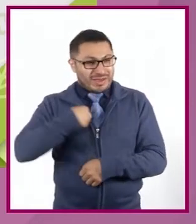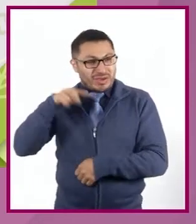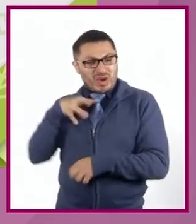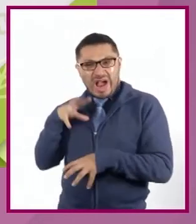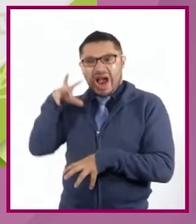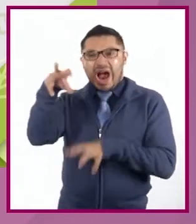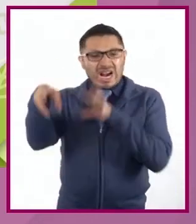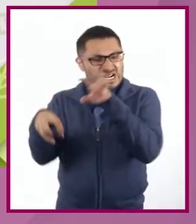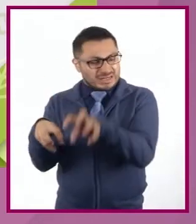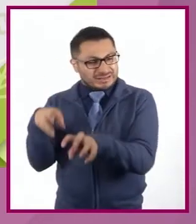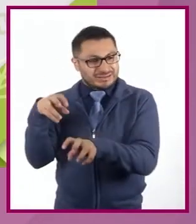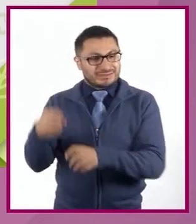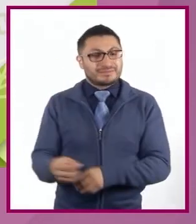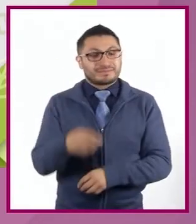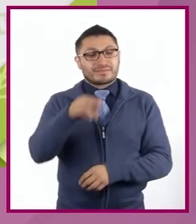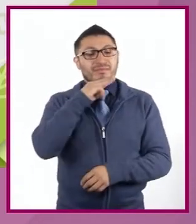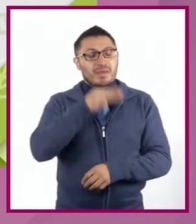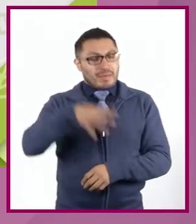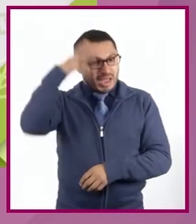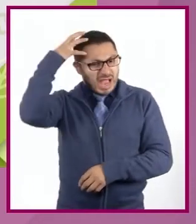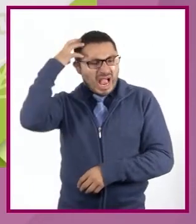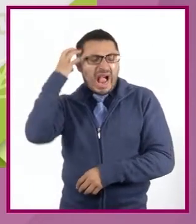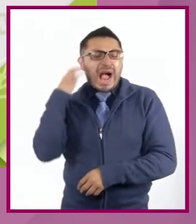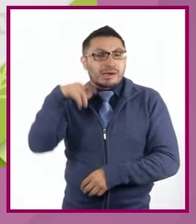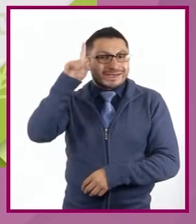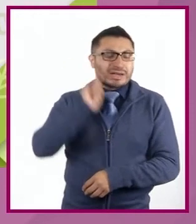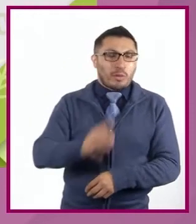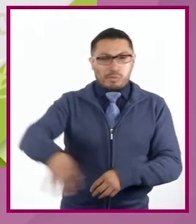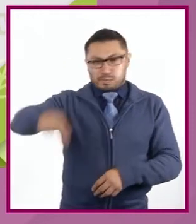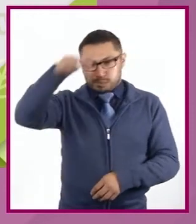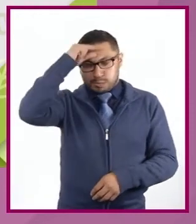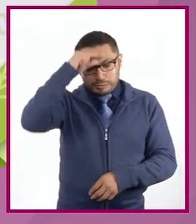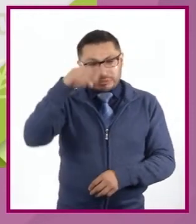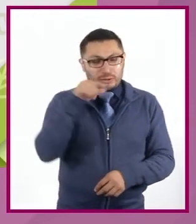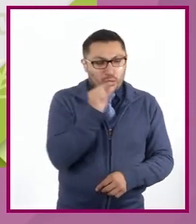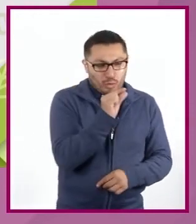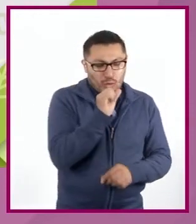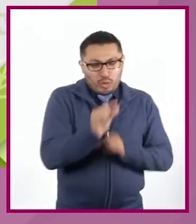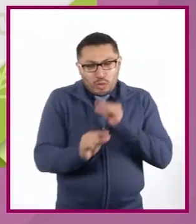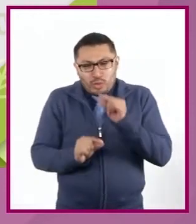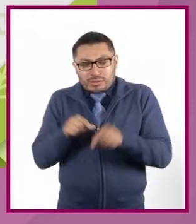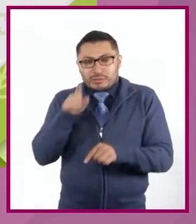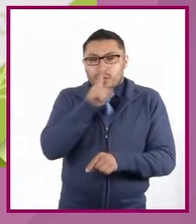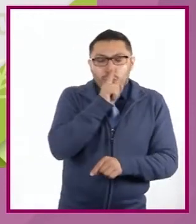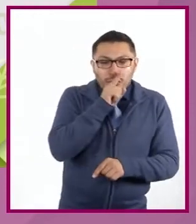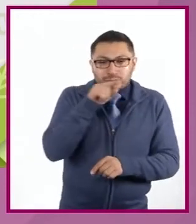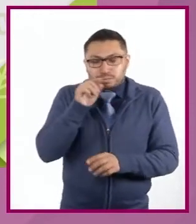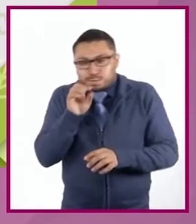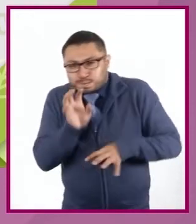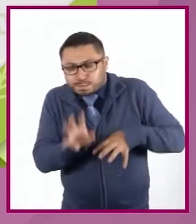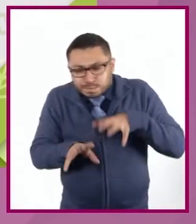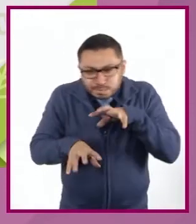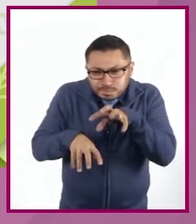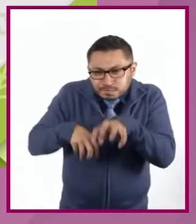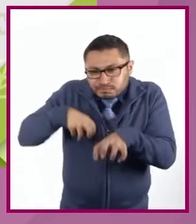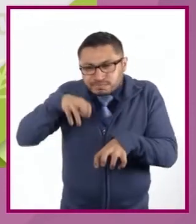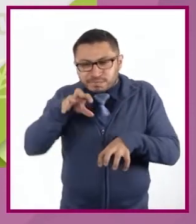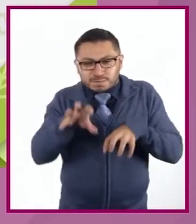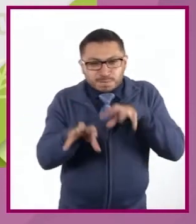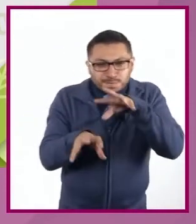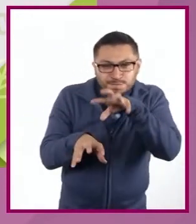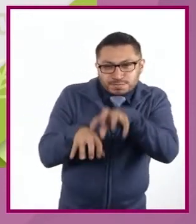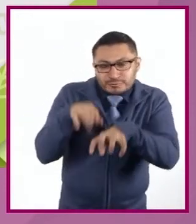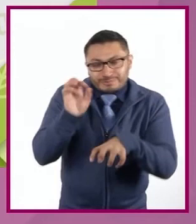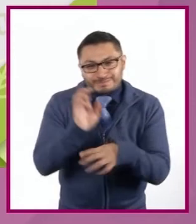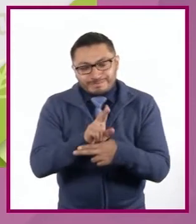Su madre era una leona muy astuta y comenzó a acercarse con sigilo a las cebras, hasta ubicarse en una posición óptima